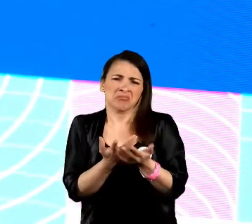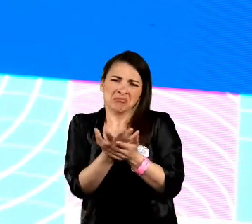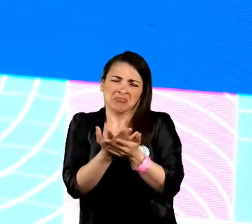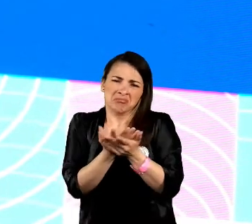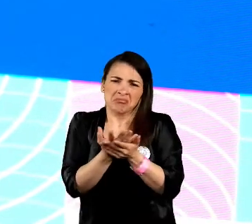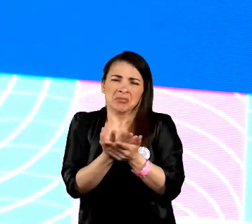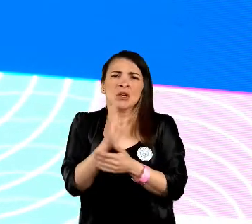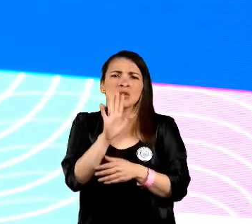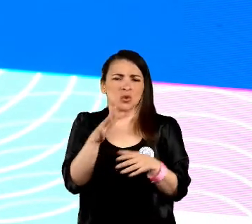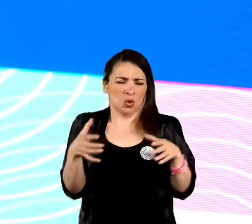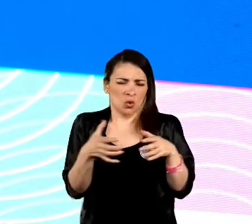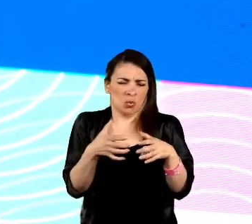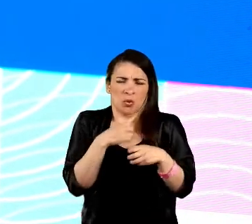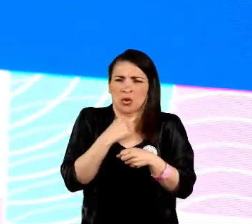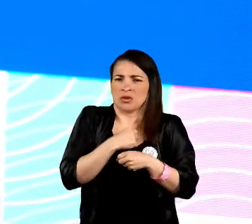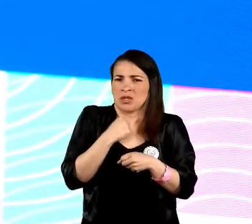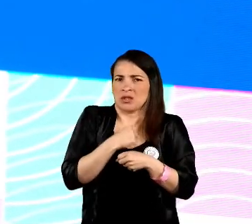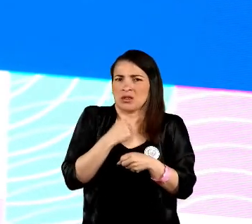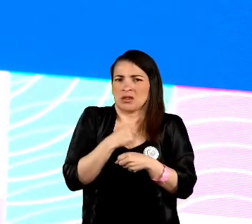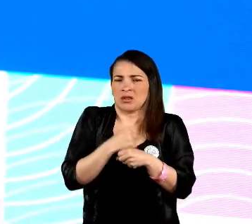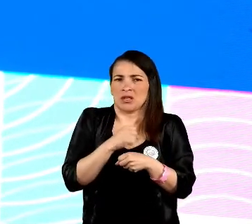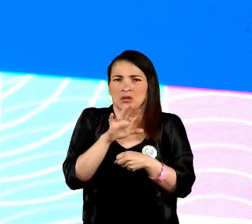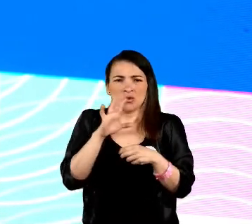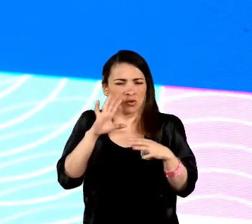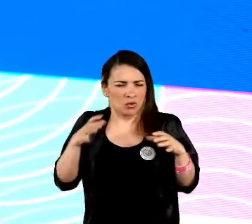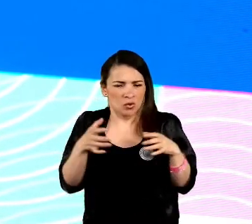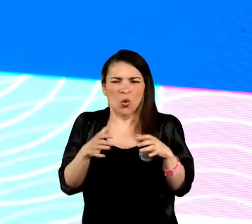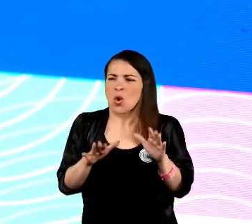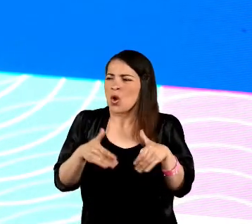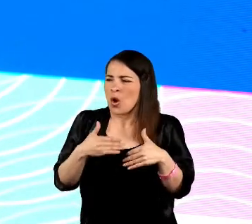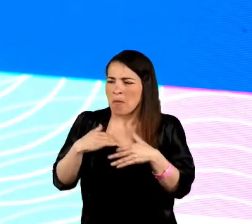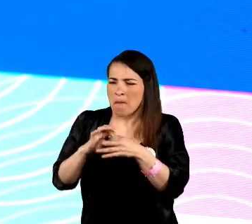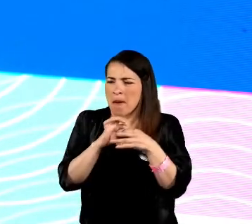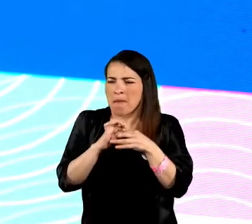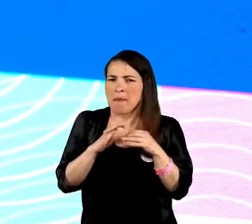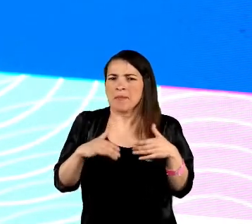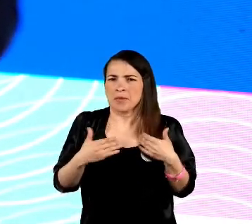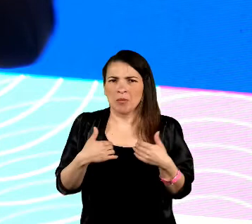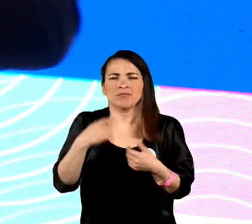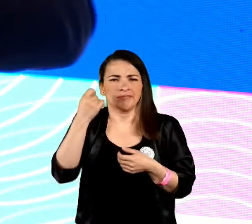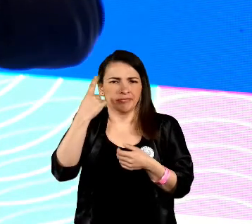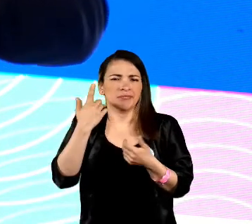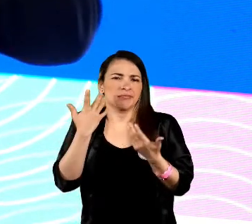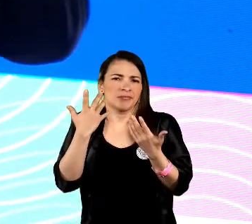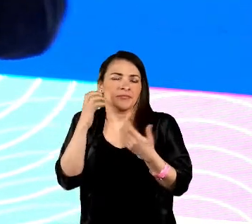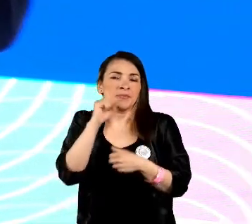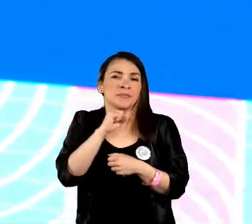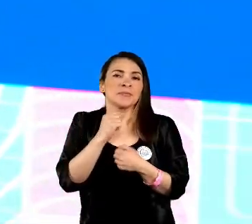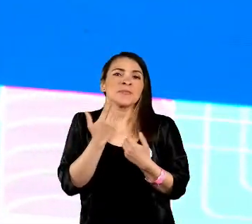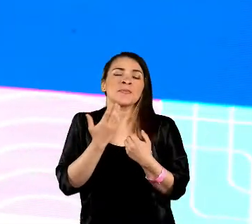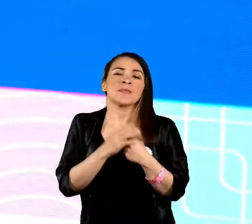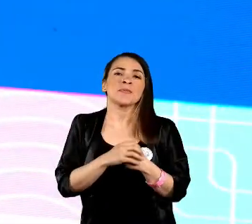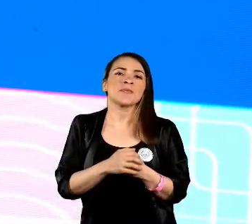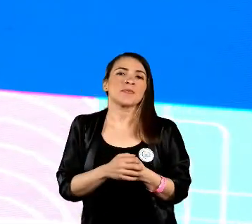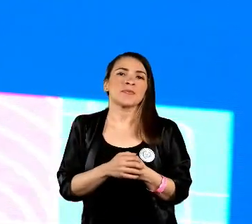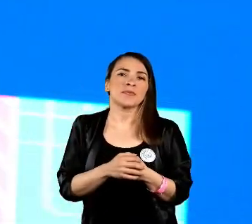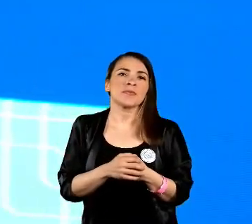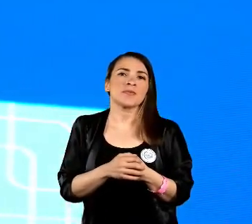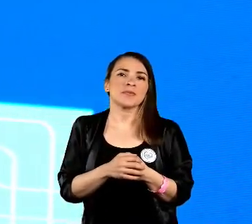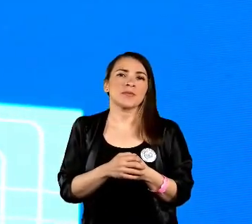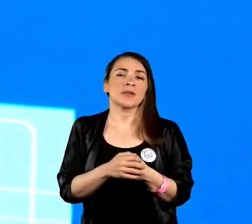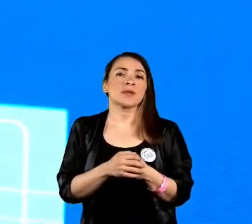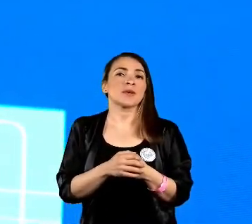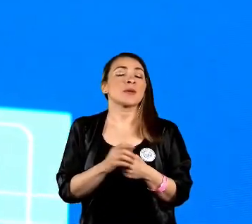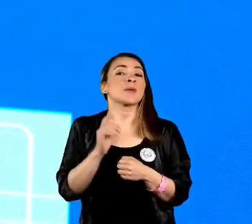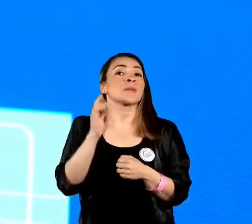o del equipo de tener un equipo de entender cómo trabaja el equipo porque lo que a uno van a